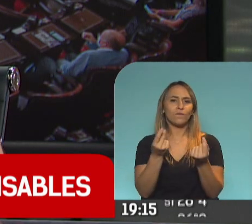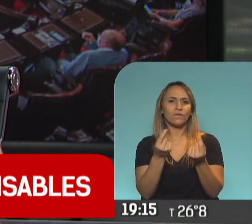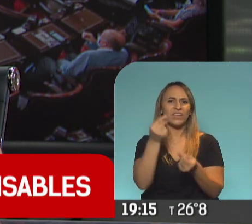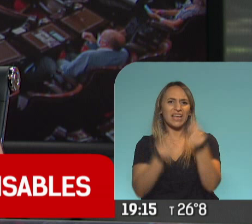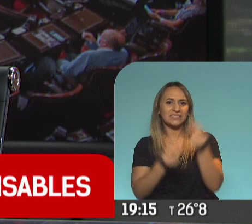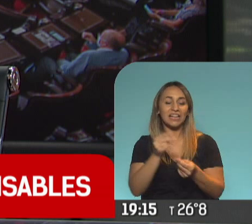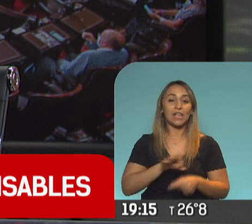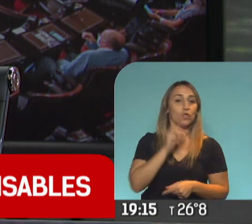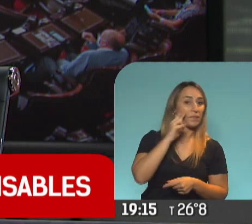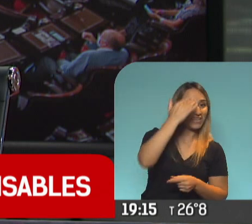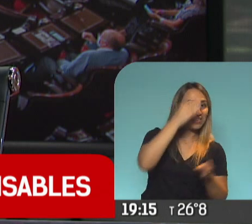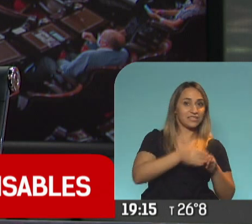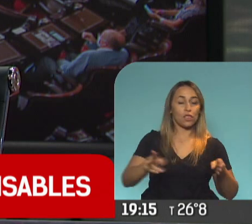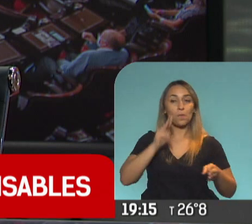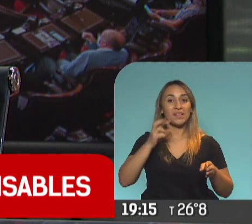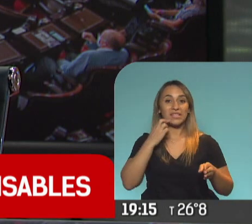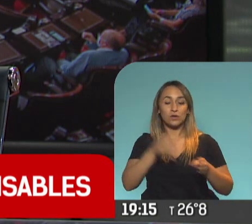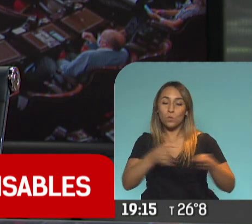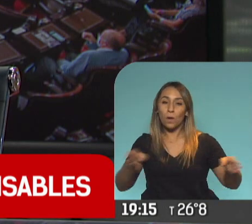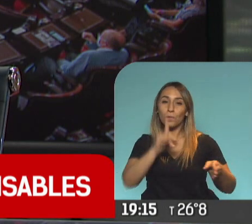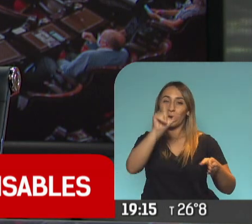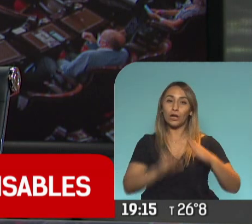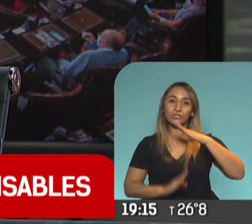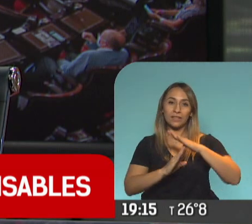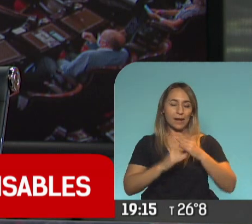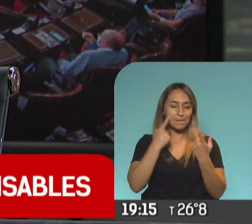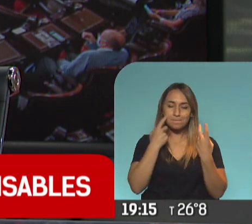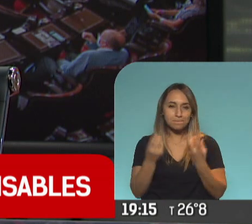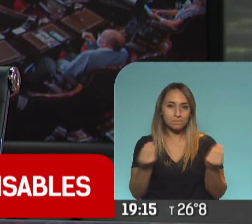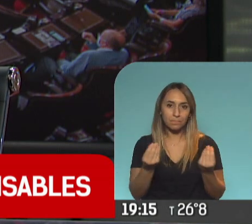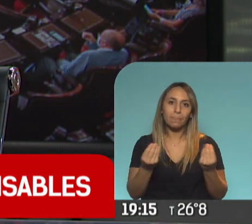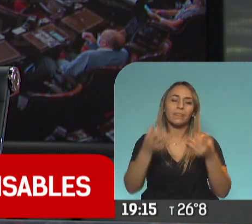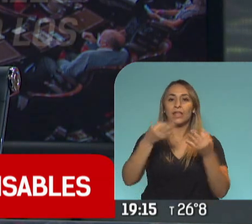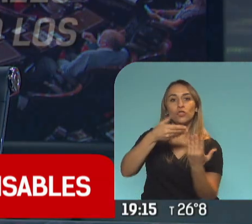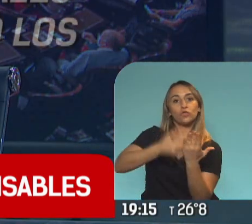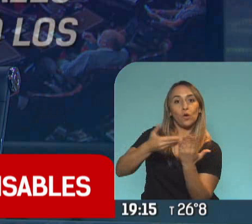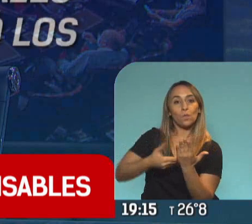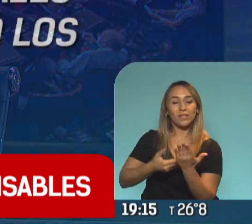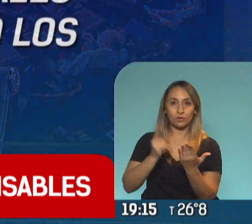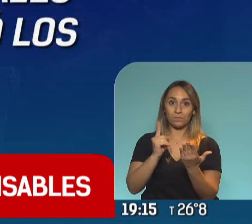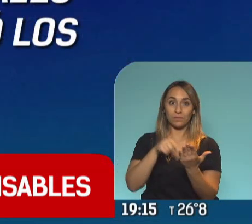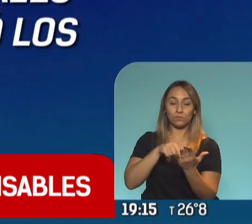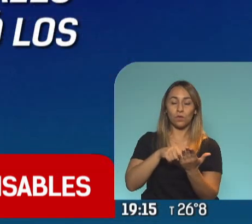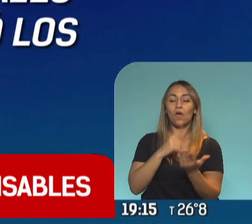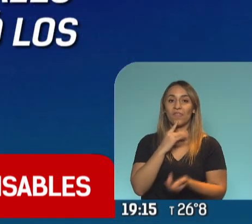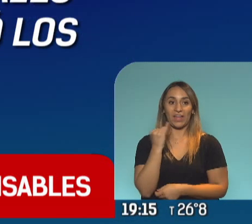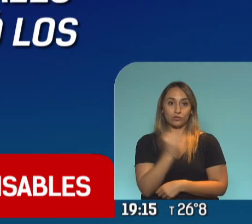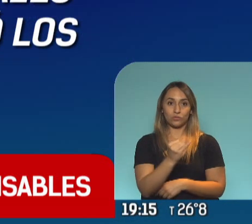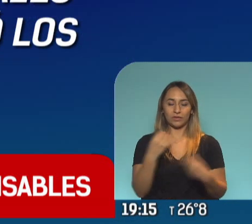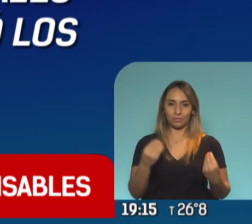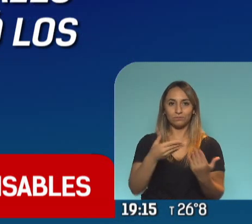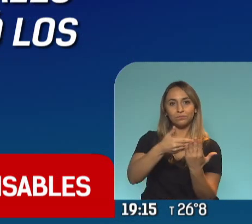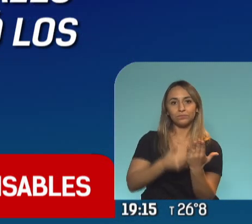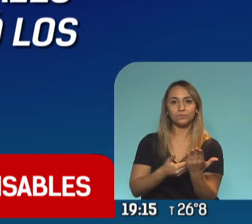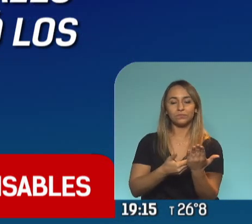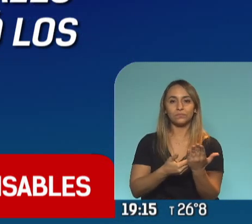y 2019 realizado por el Banco Central y que es en gran parte la documentación que sostiene esta denuncia que realiza la entidad. Y si querés, ahí